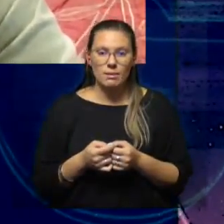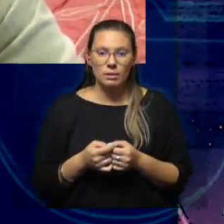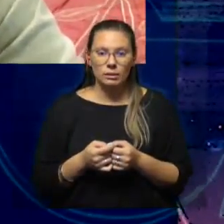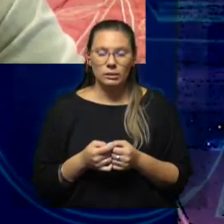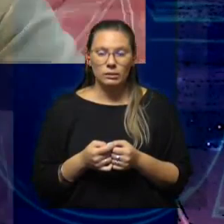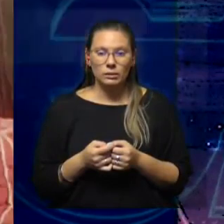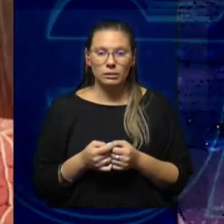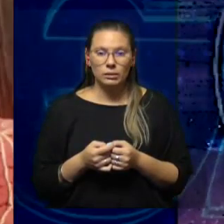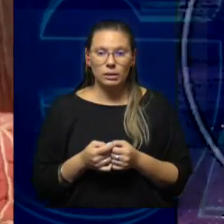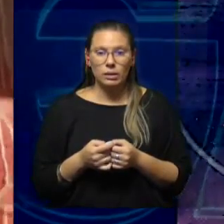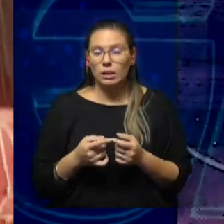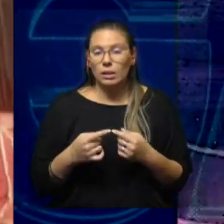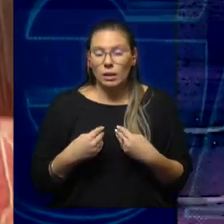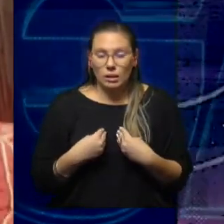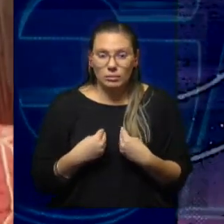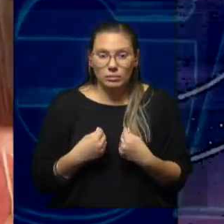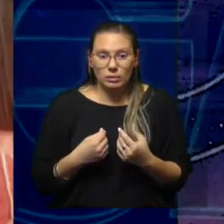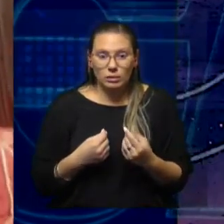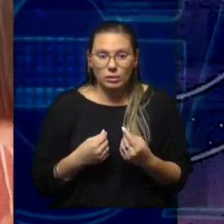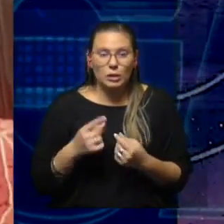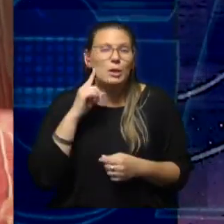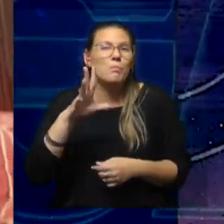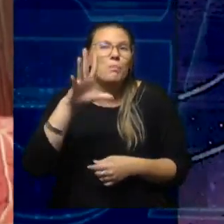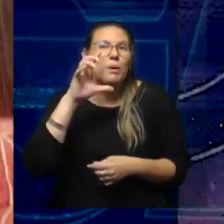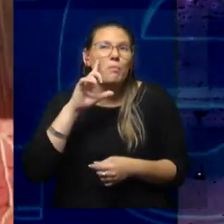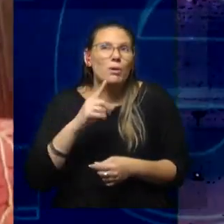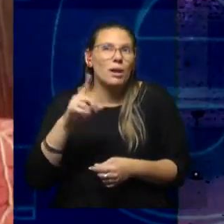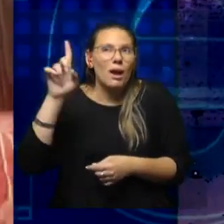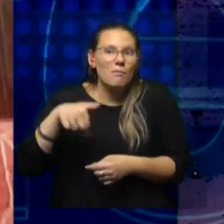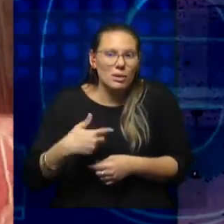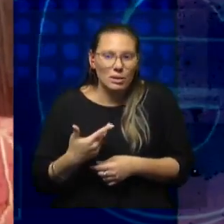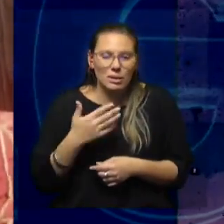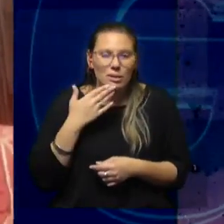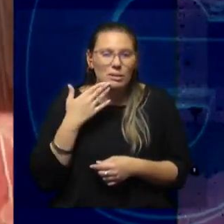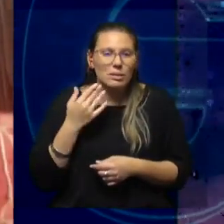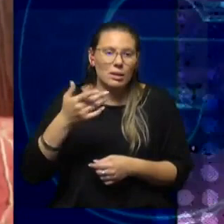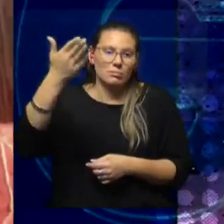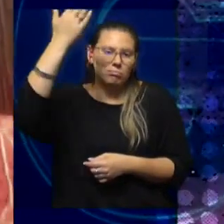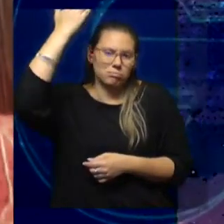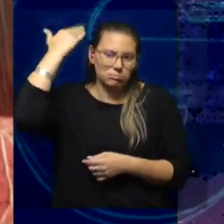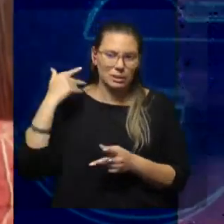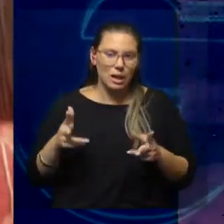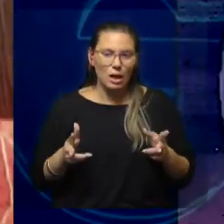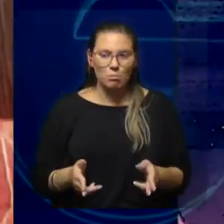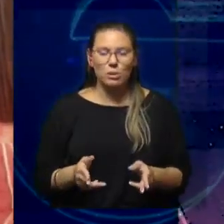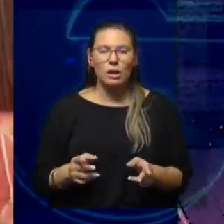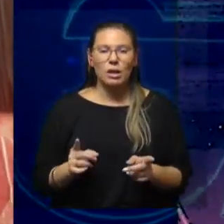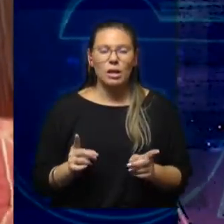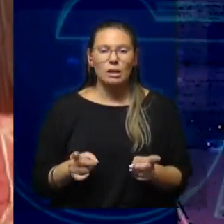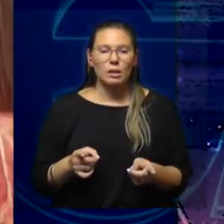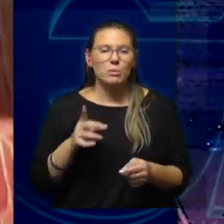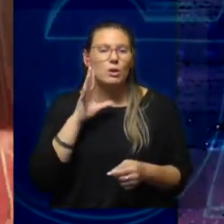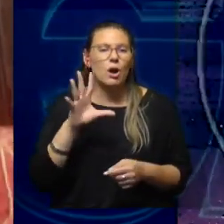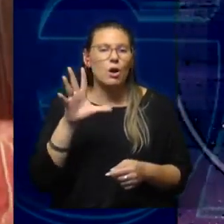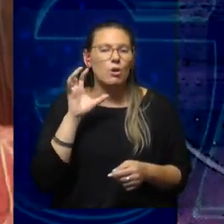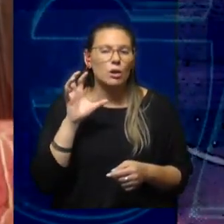algo que ha resucitado un montón de memorias de aquella época, incluso ha resucitado